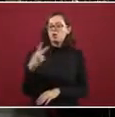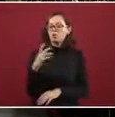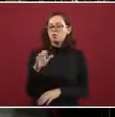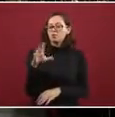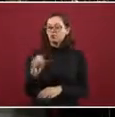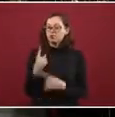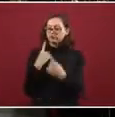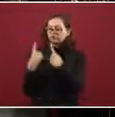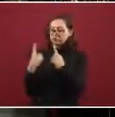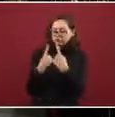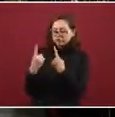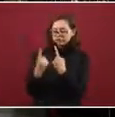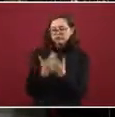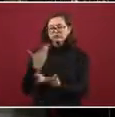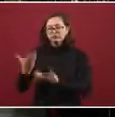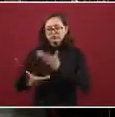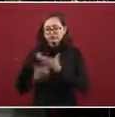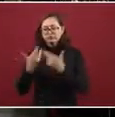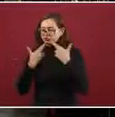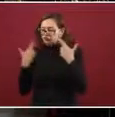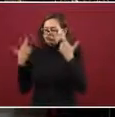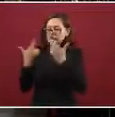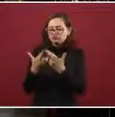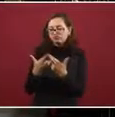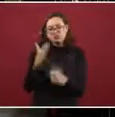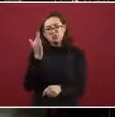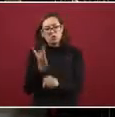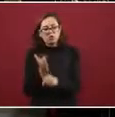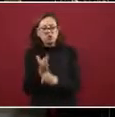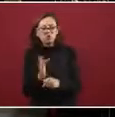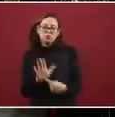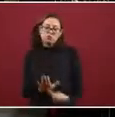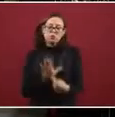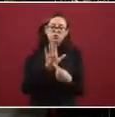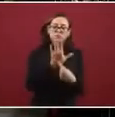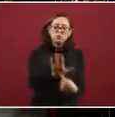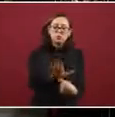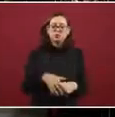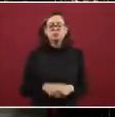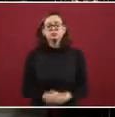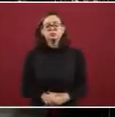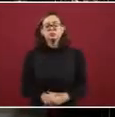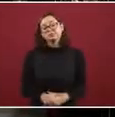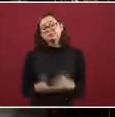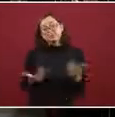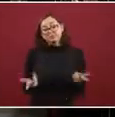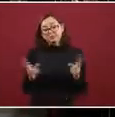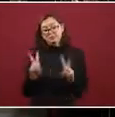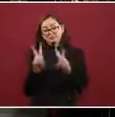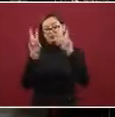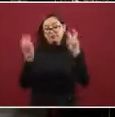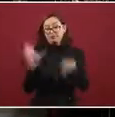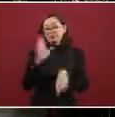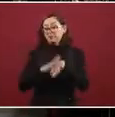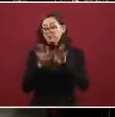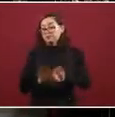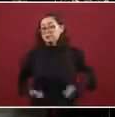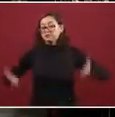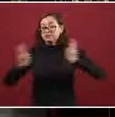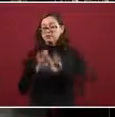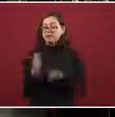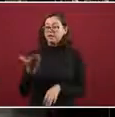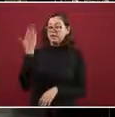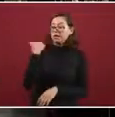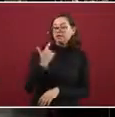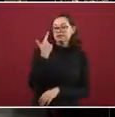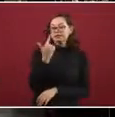El primer tema de la agenda, por supuesto, y como era esperado, fue la evaluación de los primeros 45 días del acuerdo alcanzado el día 7 de junio